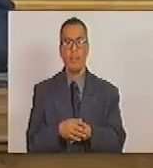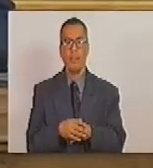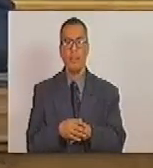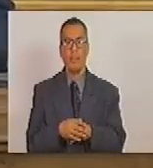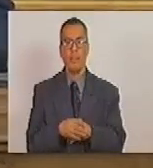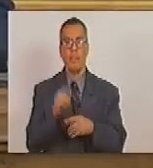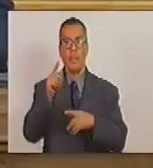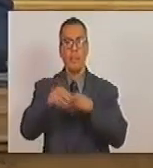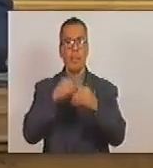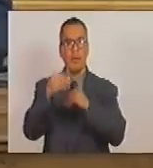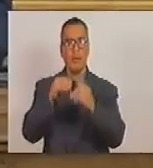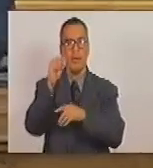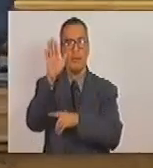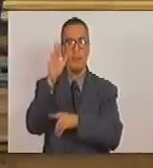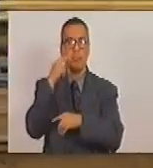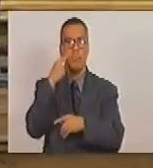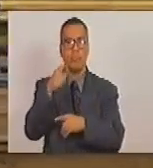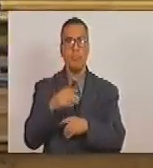En consideración,